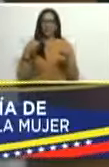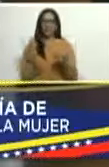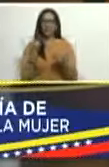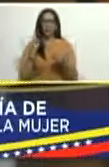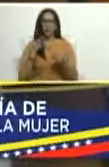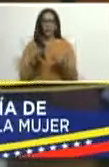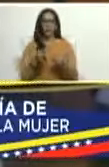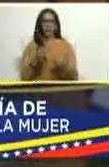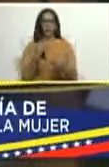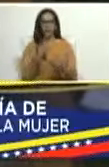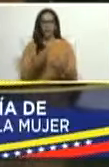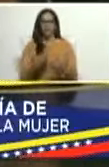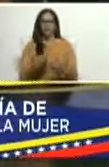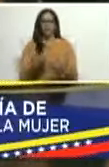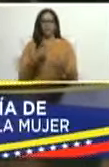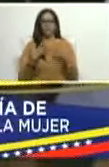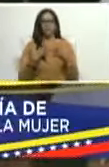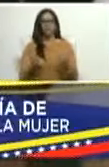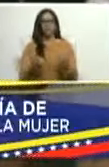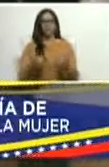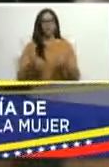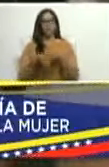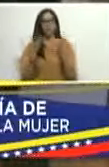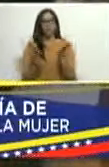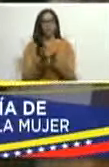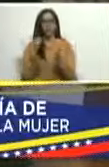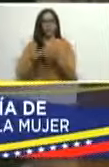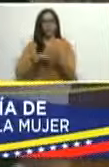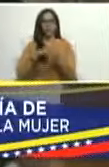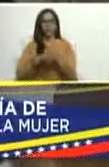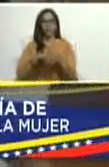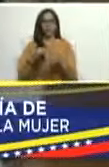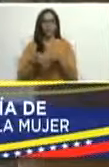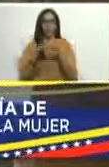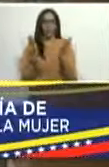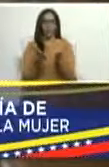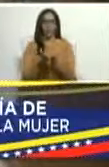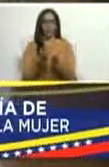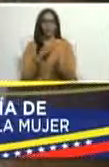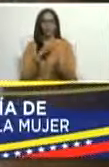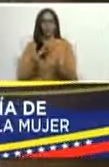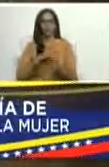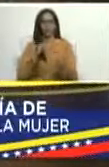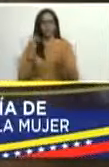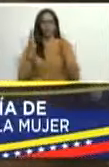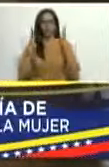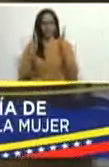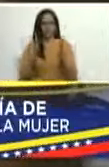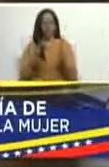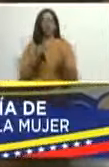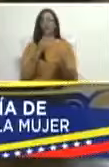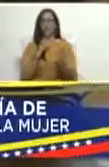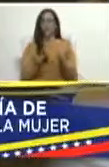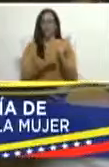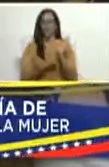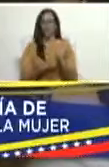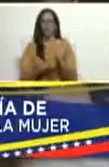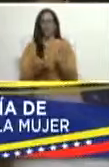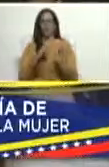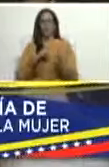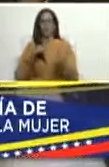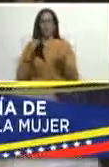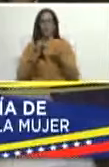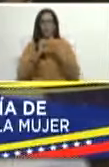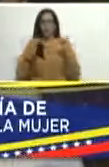nos ha dicho, hay que salvar el planeta y luchar por el planeta. Bueno, nosotros le estamos haciendo caso, aquí estamos cumpliendo y tenemos una